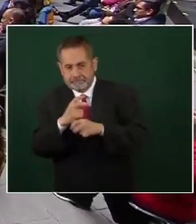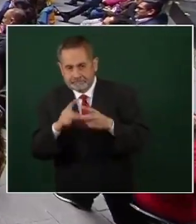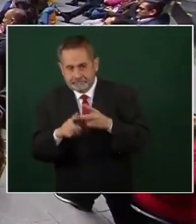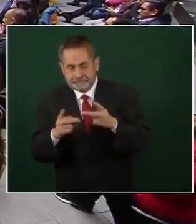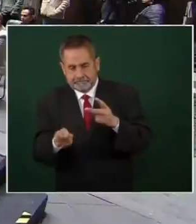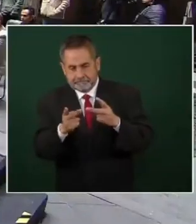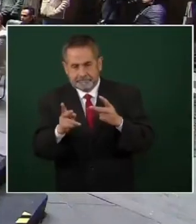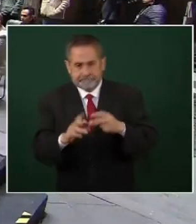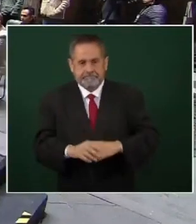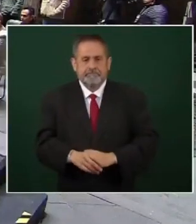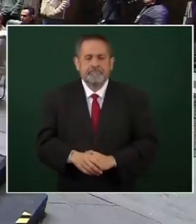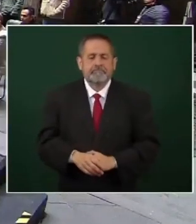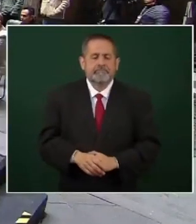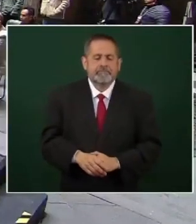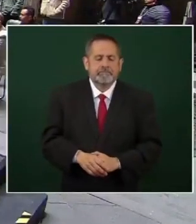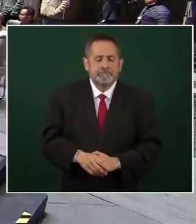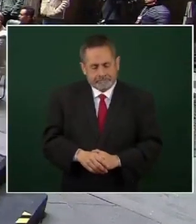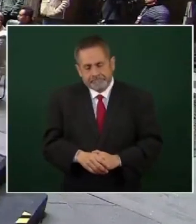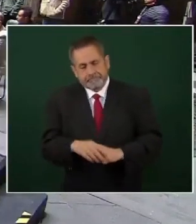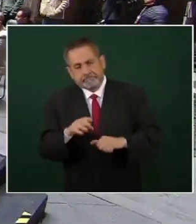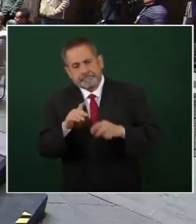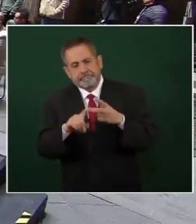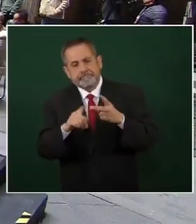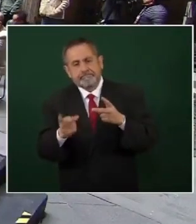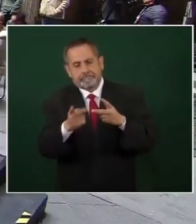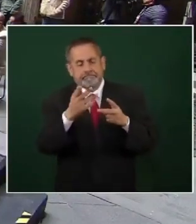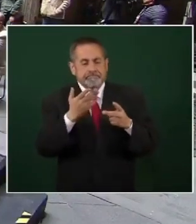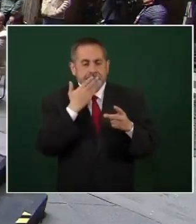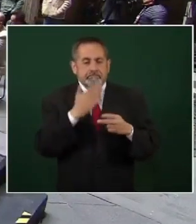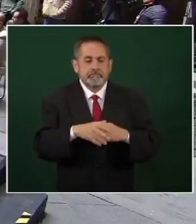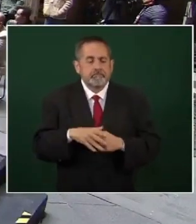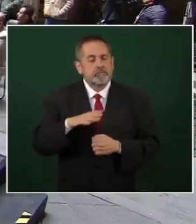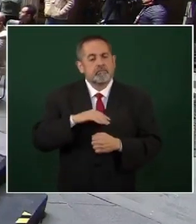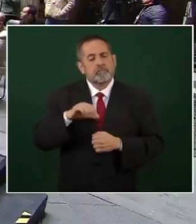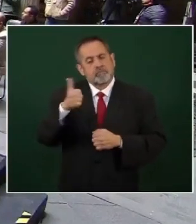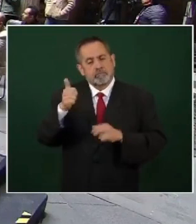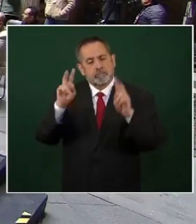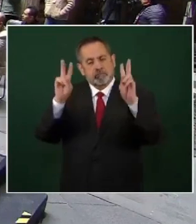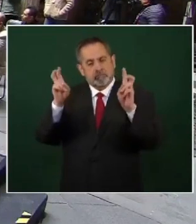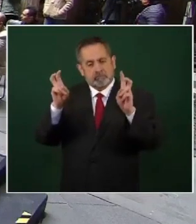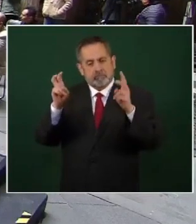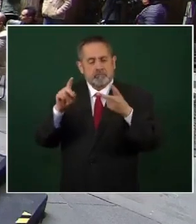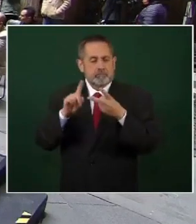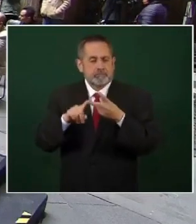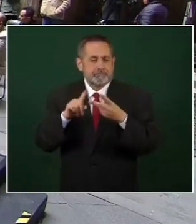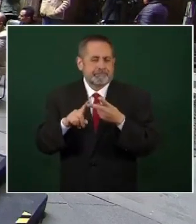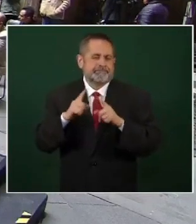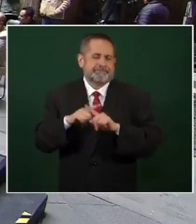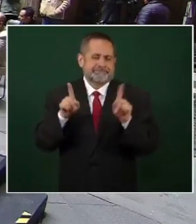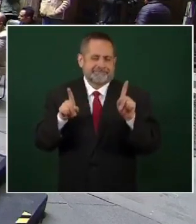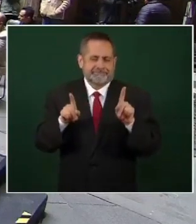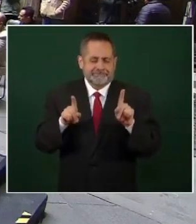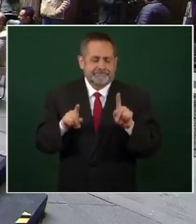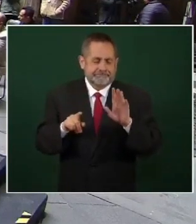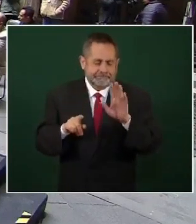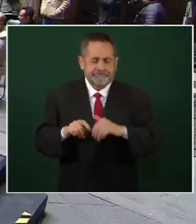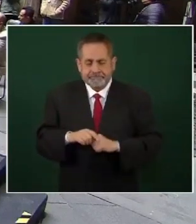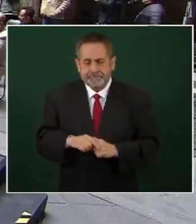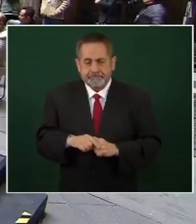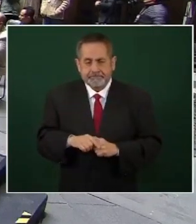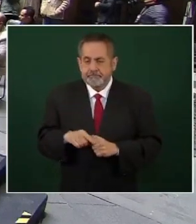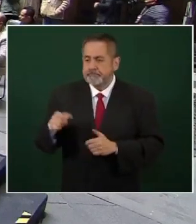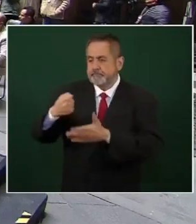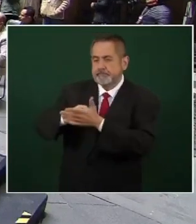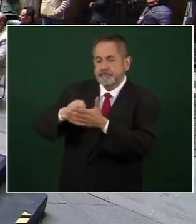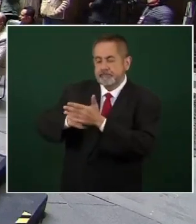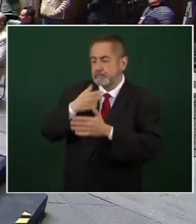Sí. Bueno, rapidísimo, mire, hay otro tema muy diferente a estos. El activista